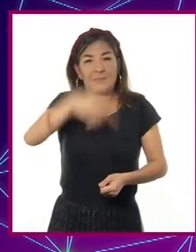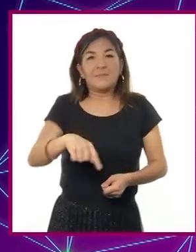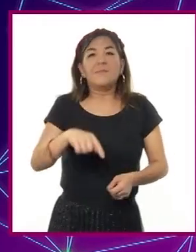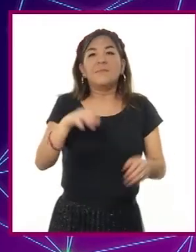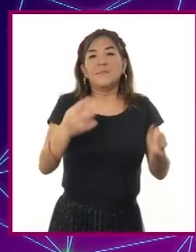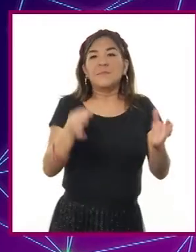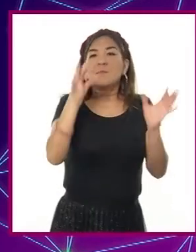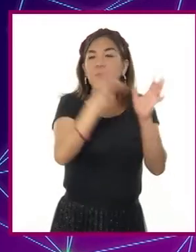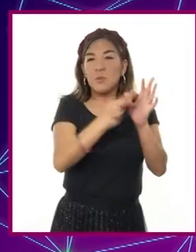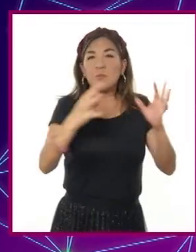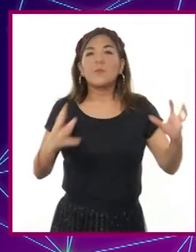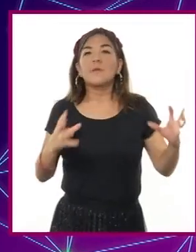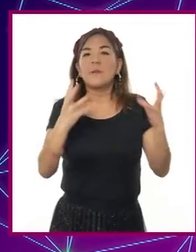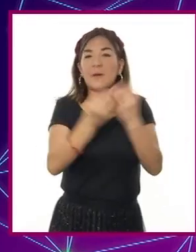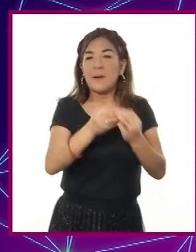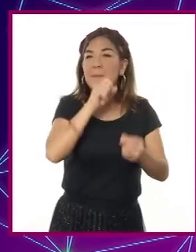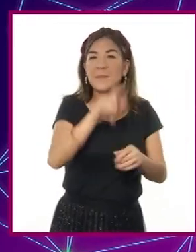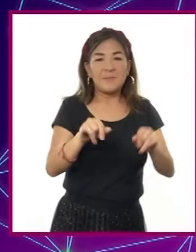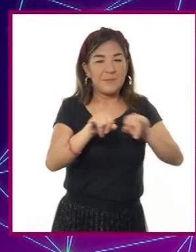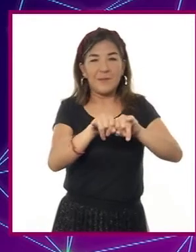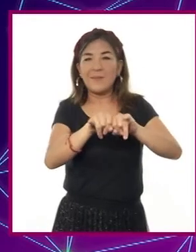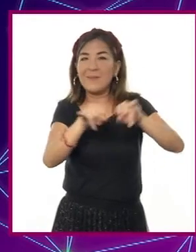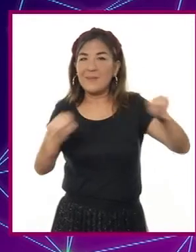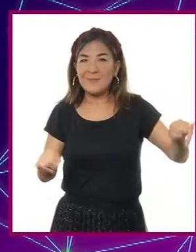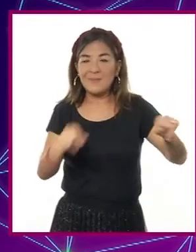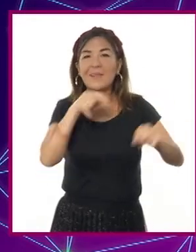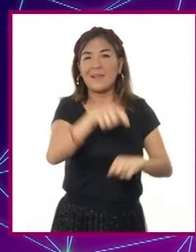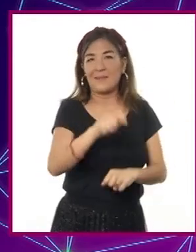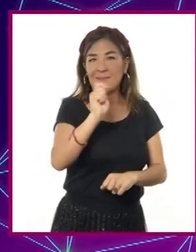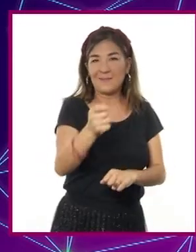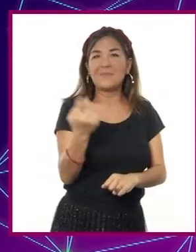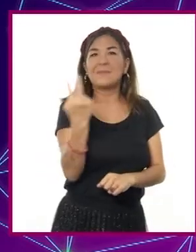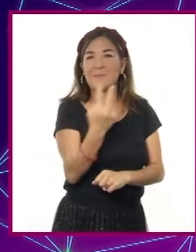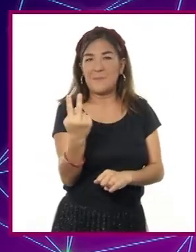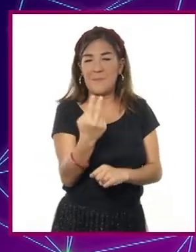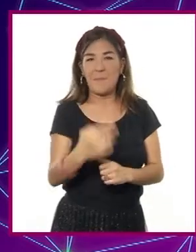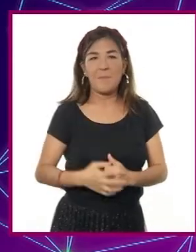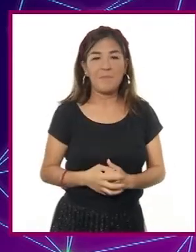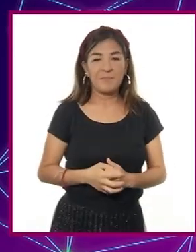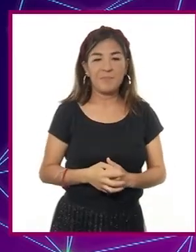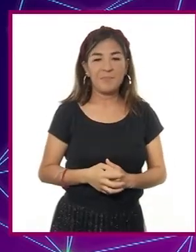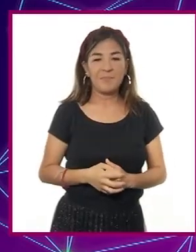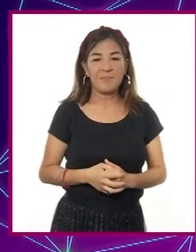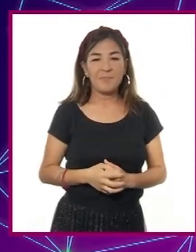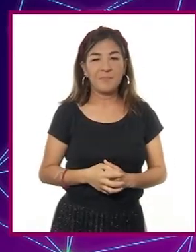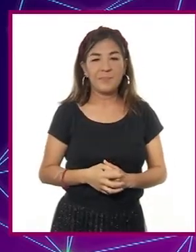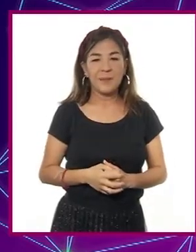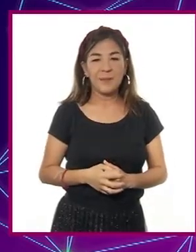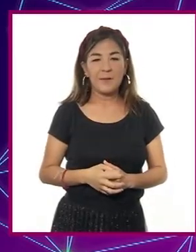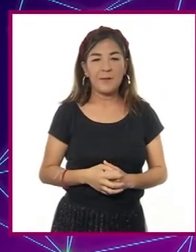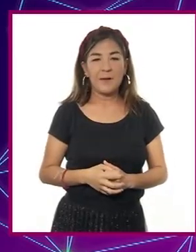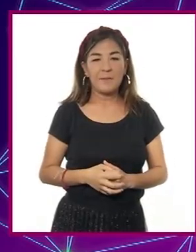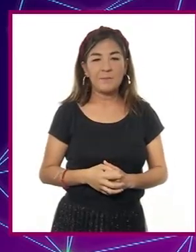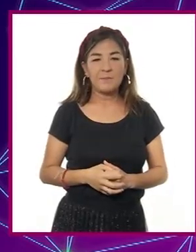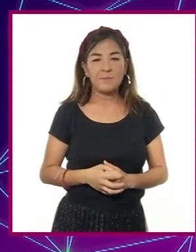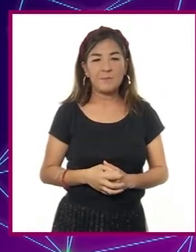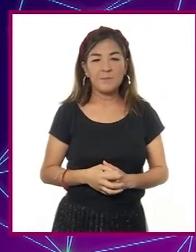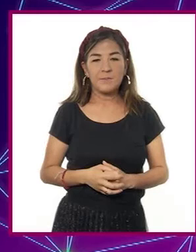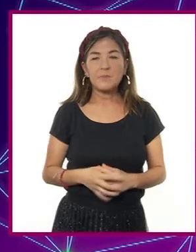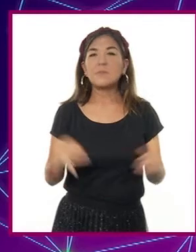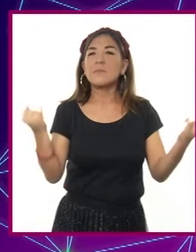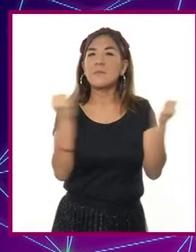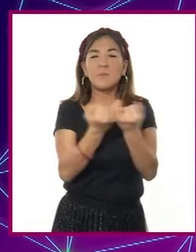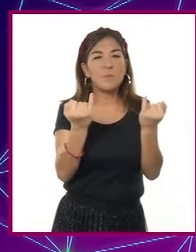todos los puntos que estén a la misma distancia de esos dos poblados. Del mismo modo, se hace para